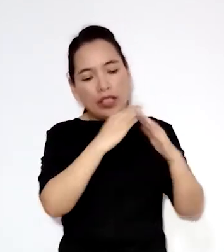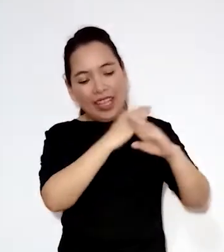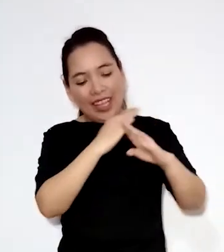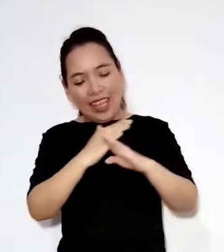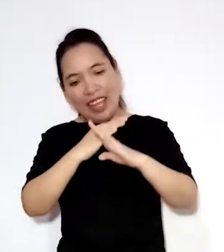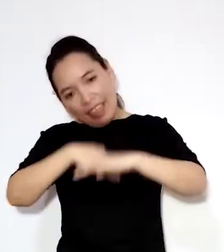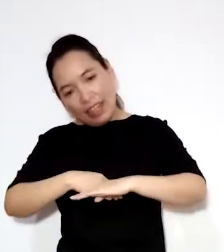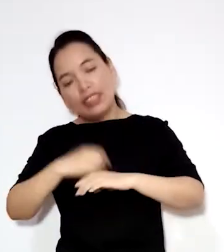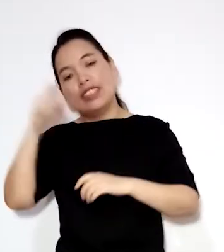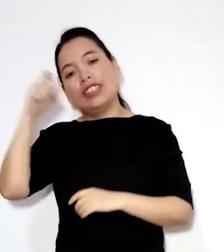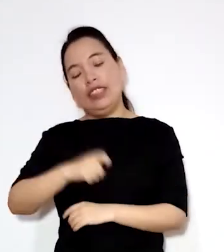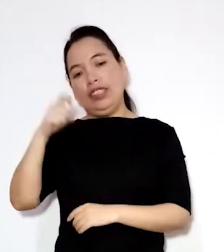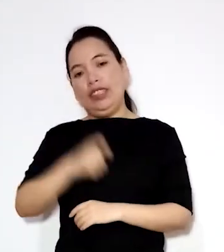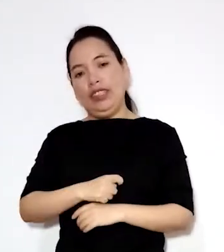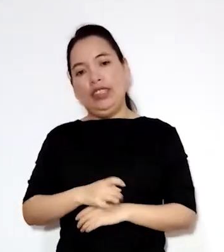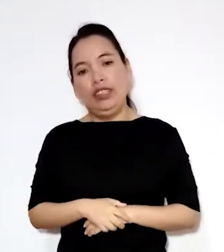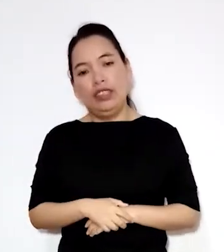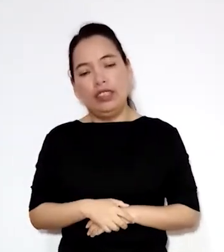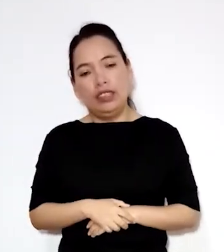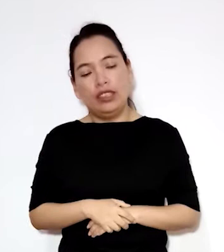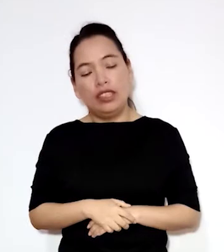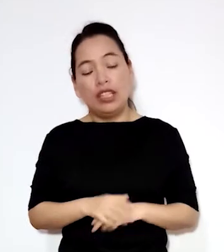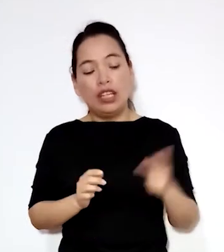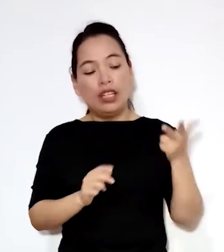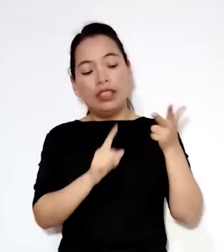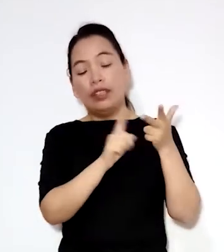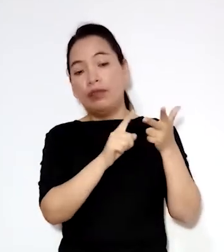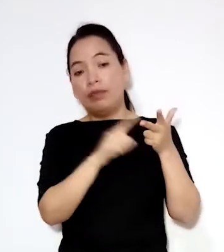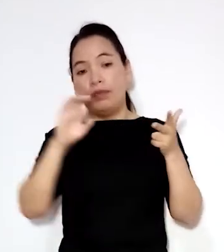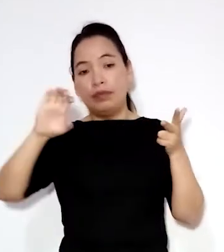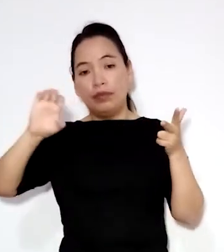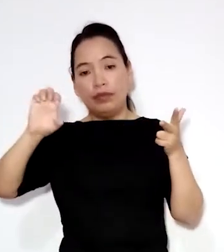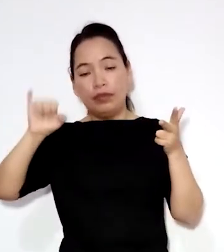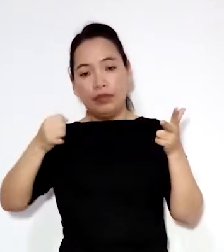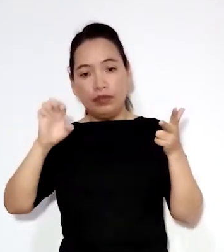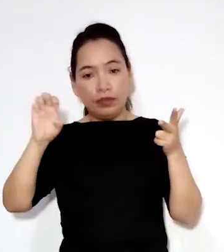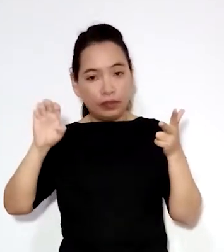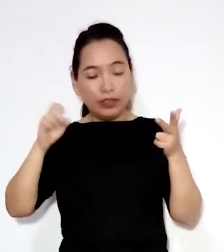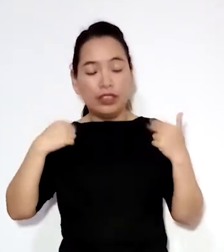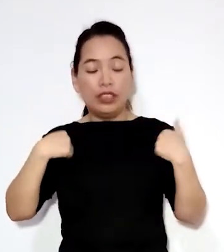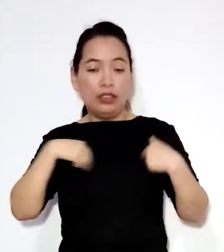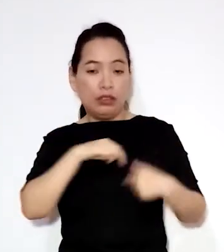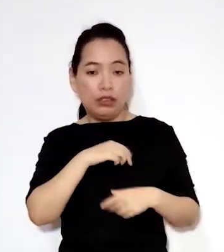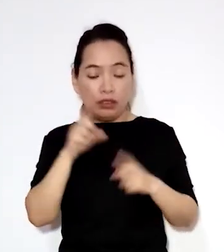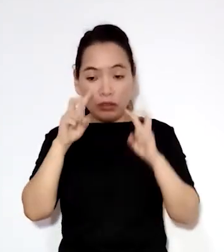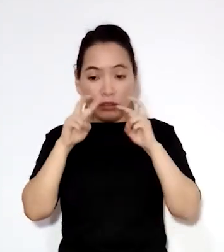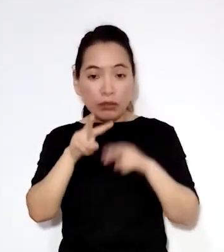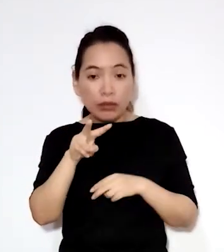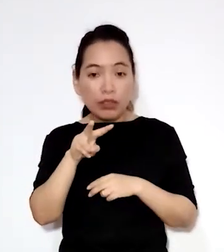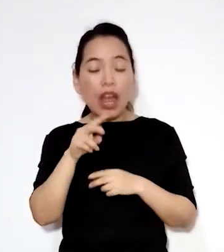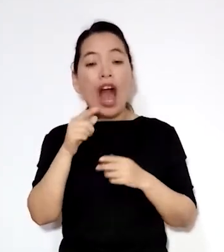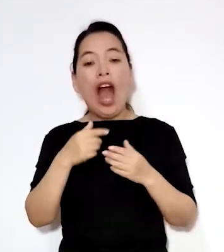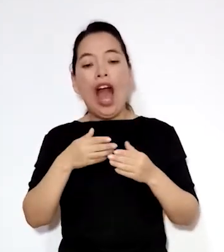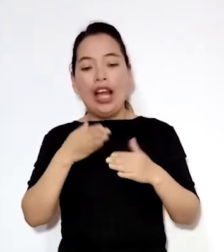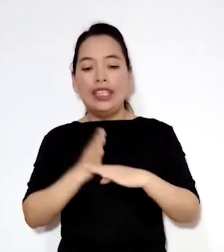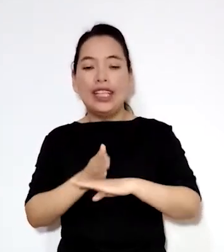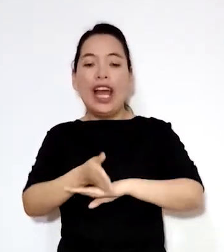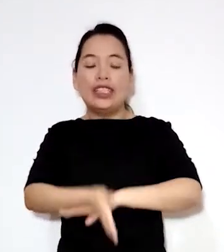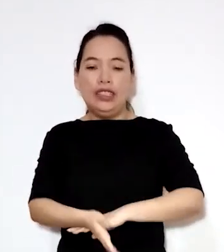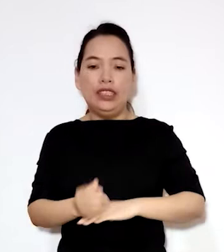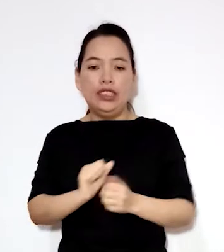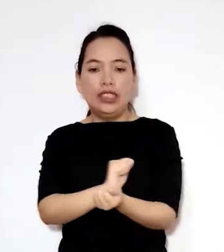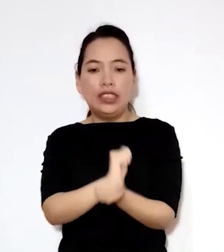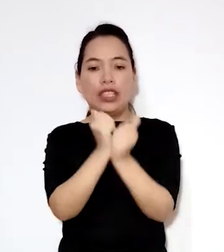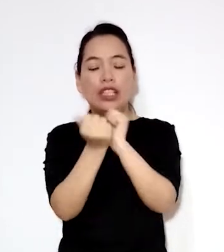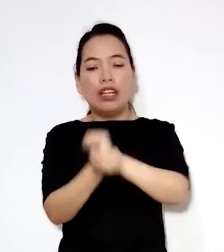las barreras sean eliminadas, ¿no? Un tercer eje que la consulta observó fue